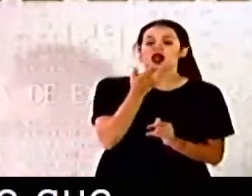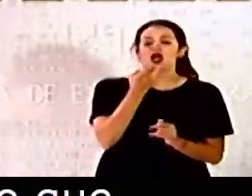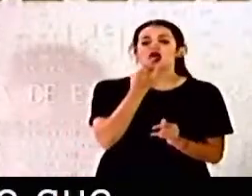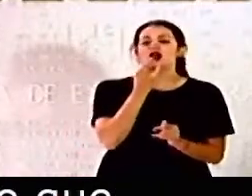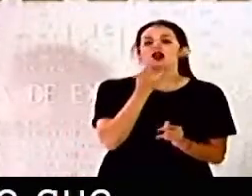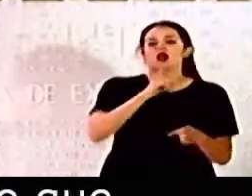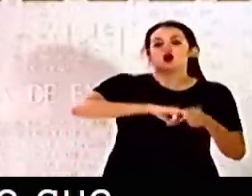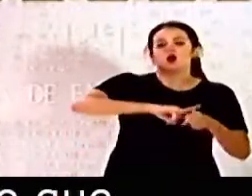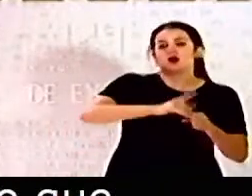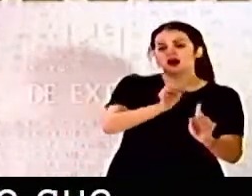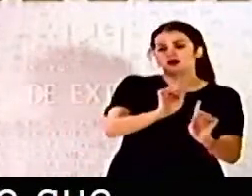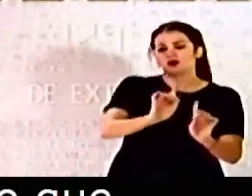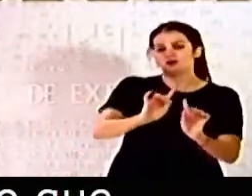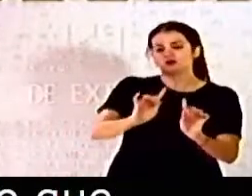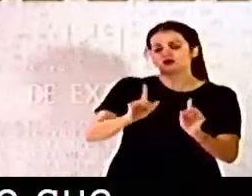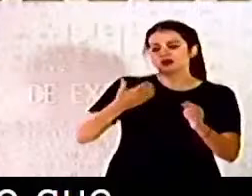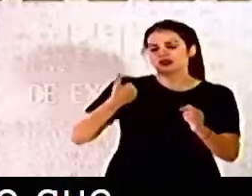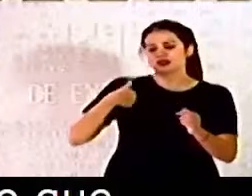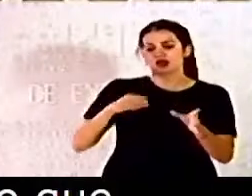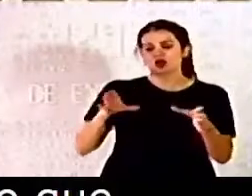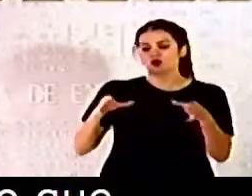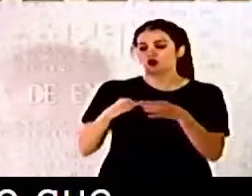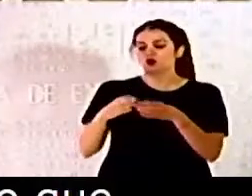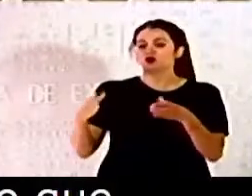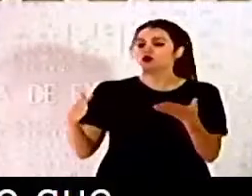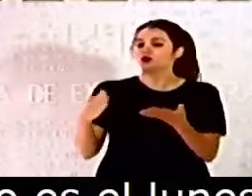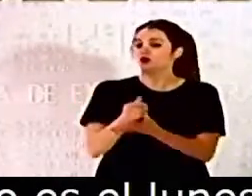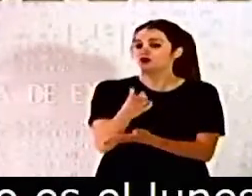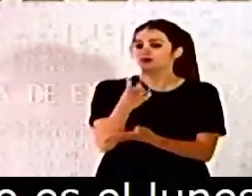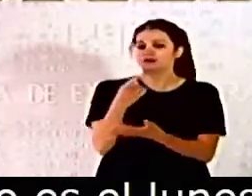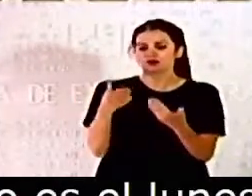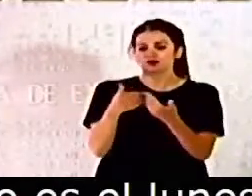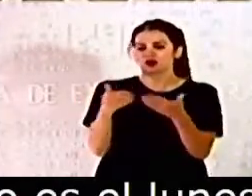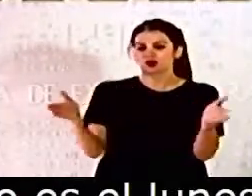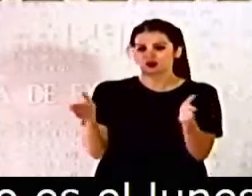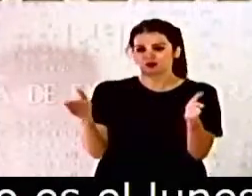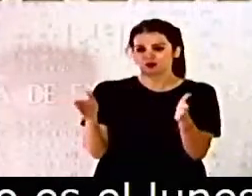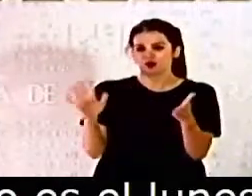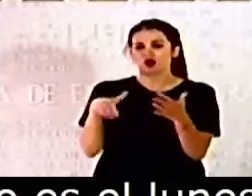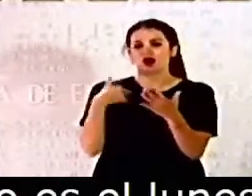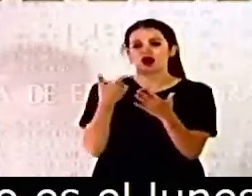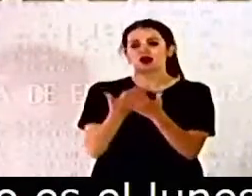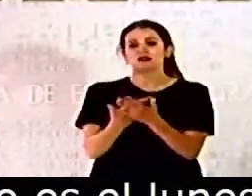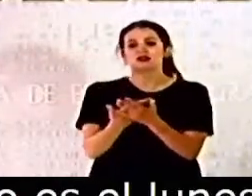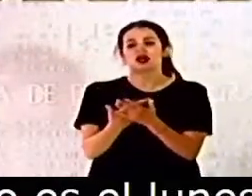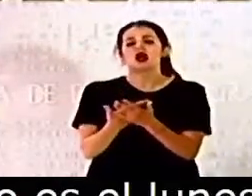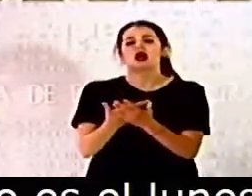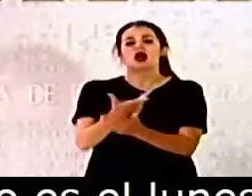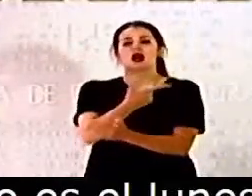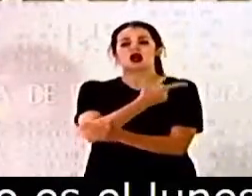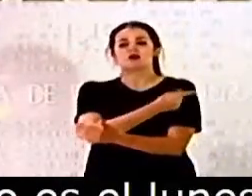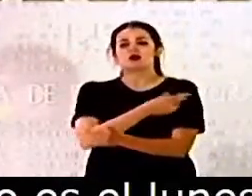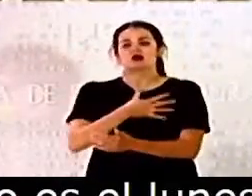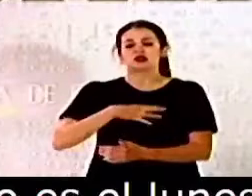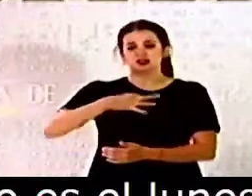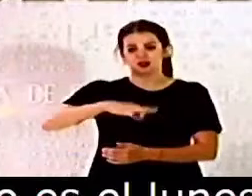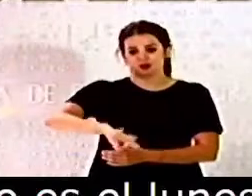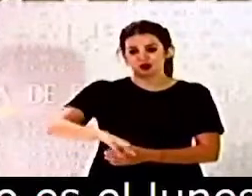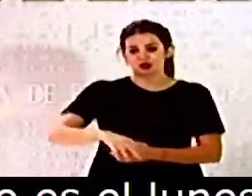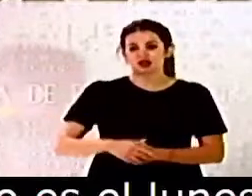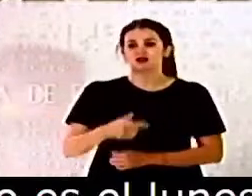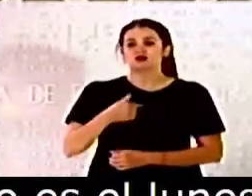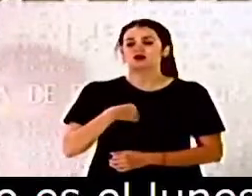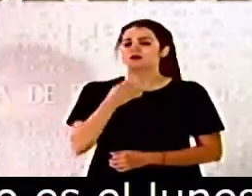a todos los grupos de población que nos quedan por vacunar, hasta donde está autorizada la vacuna. Quiero